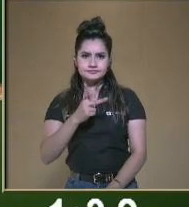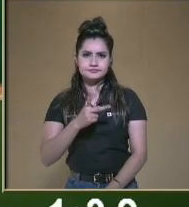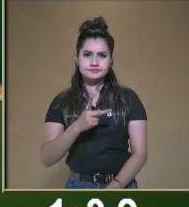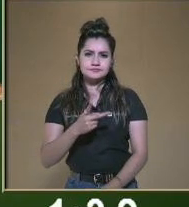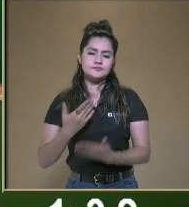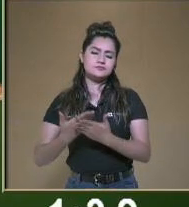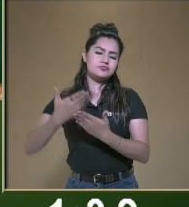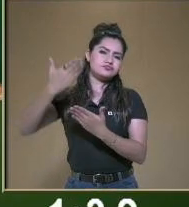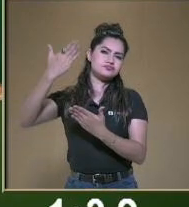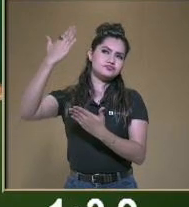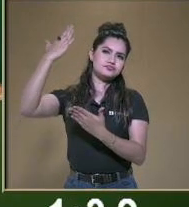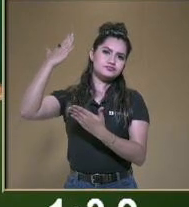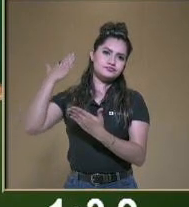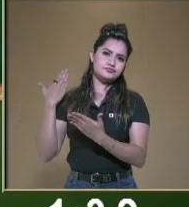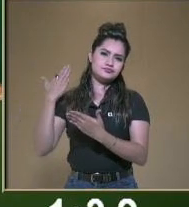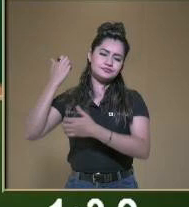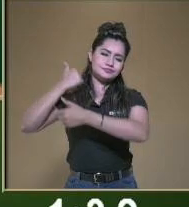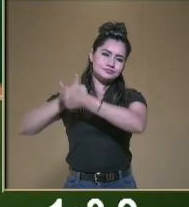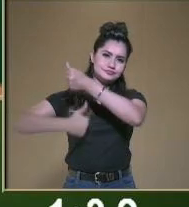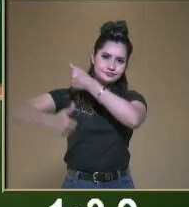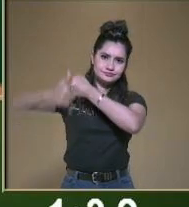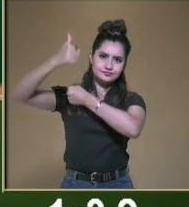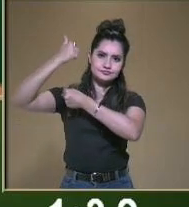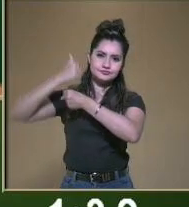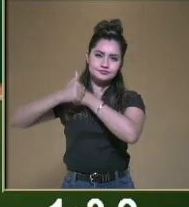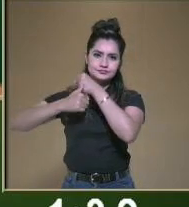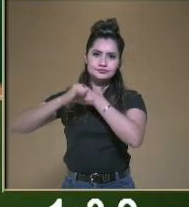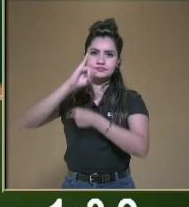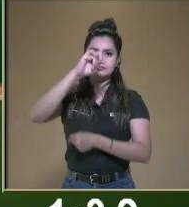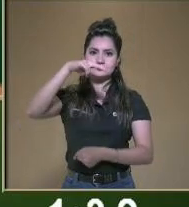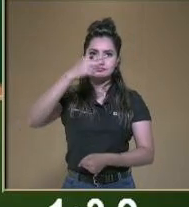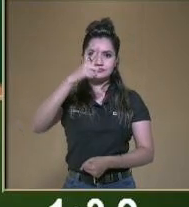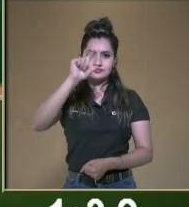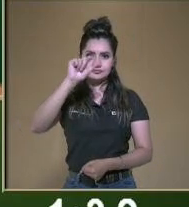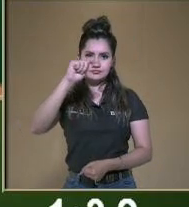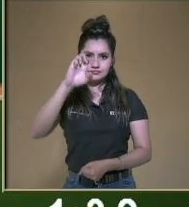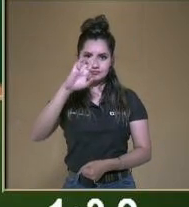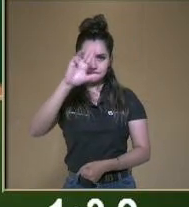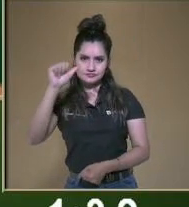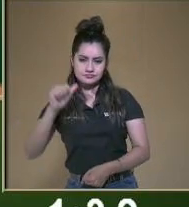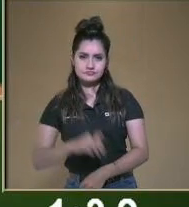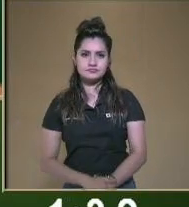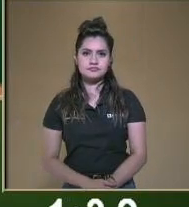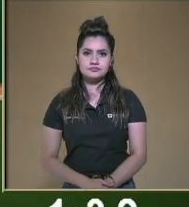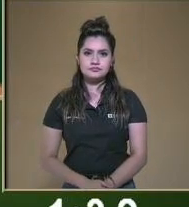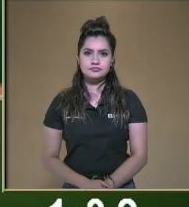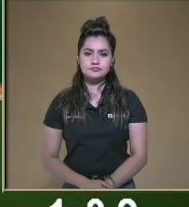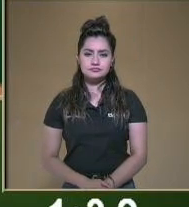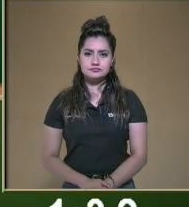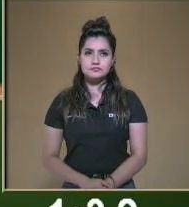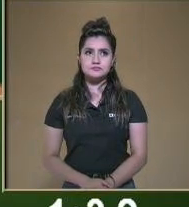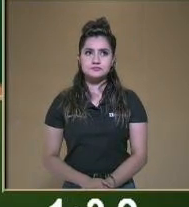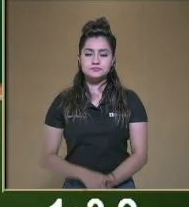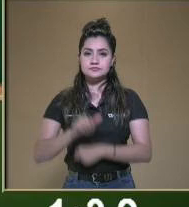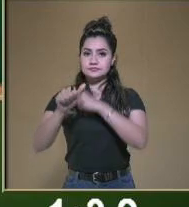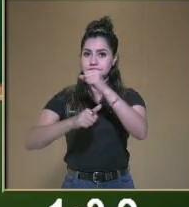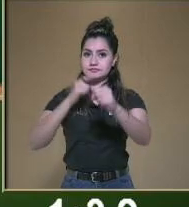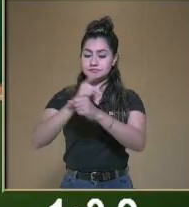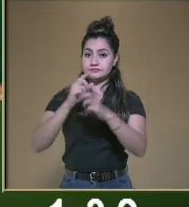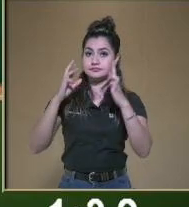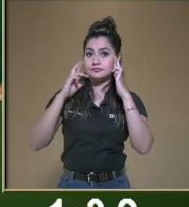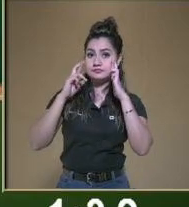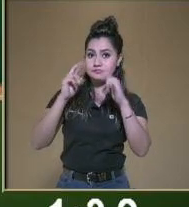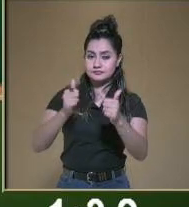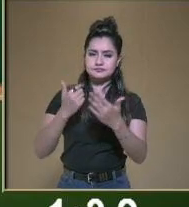Inglaterra y de ahí se hicieron varios estudios, sobre todo con los animales de granja. ¿Para qué? Para que tuvieran buenos